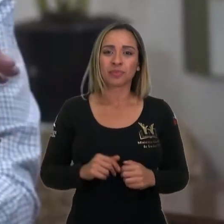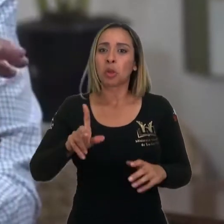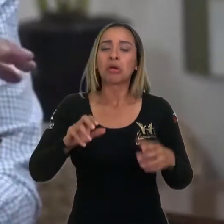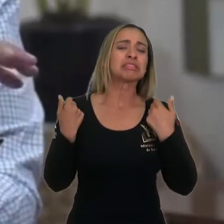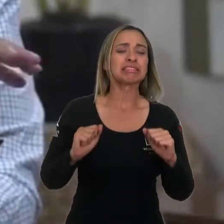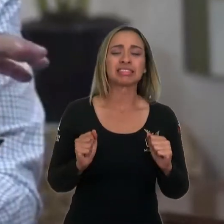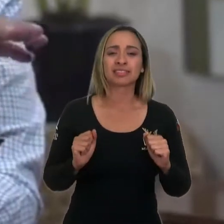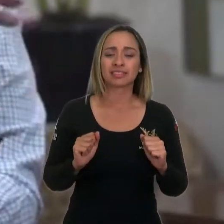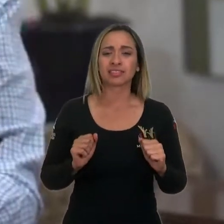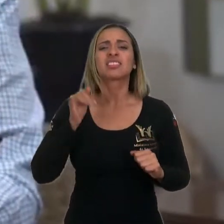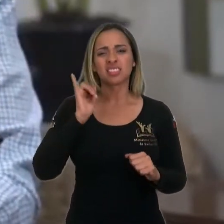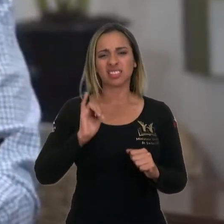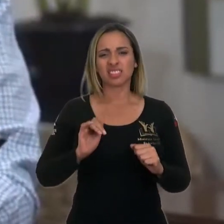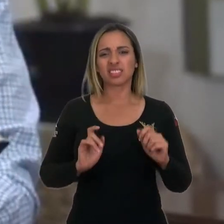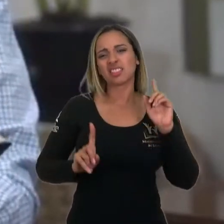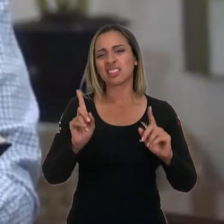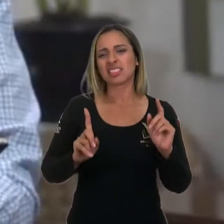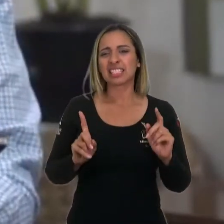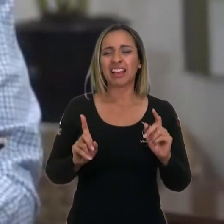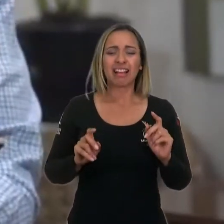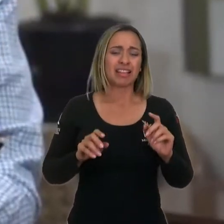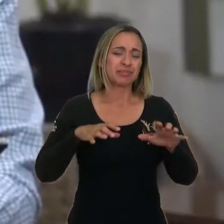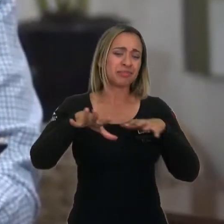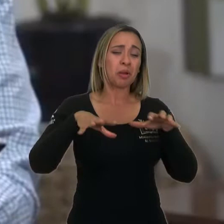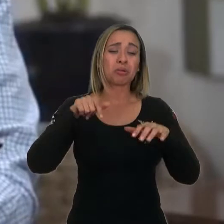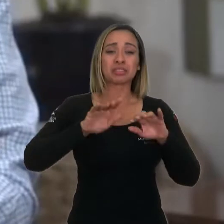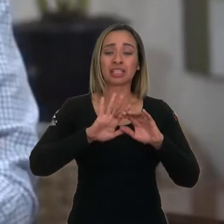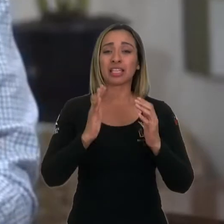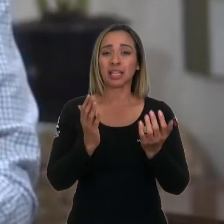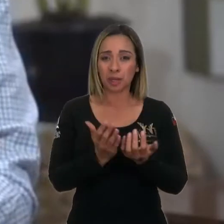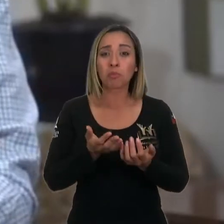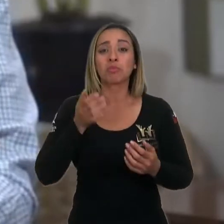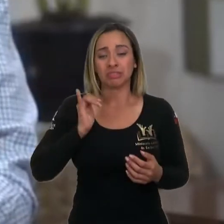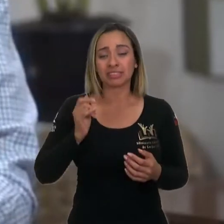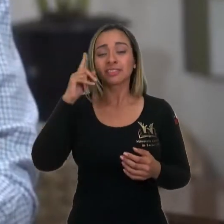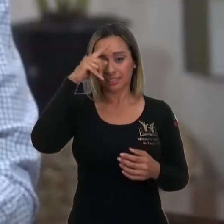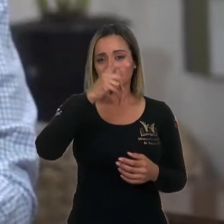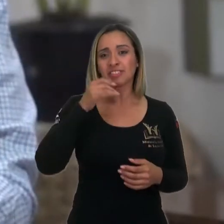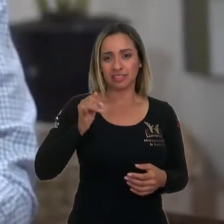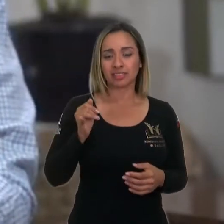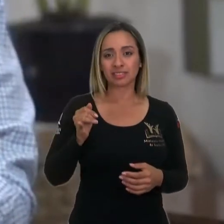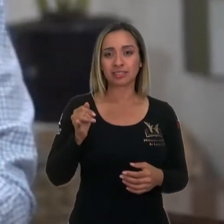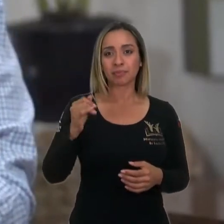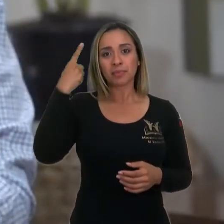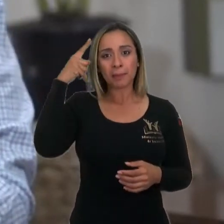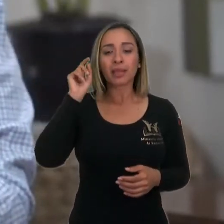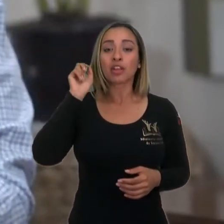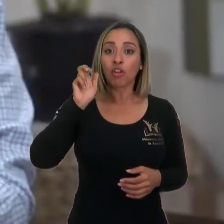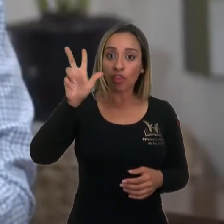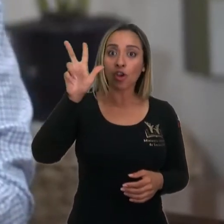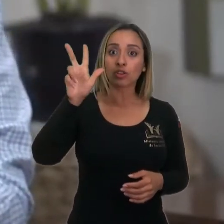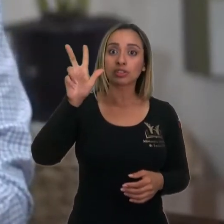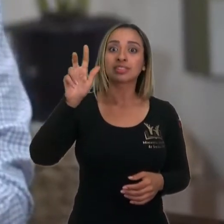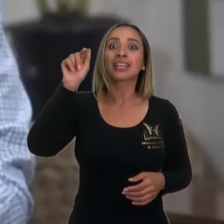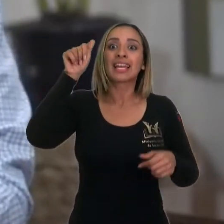circunstancias pueden ser las peores, las más terribles en torno de ti. Pero tu Señor, tu